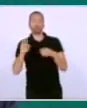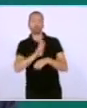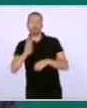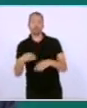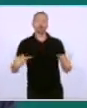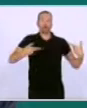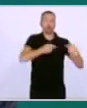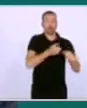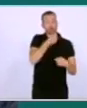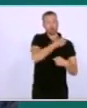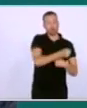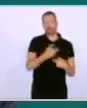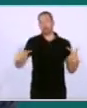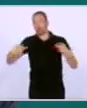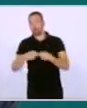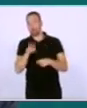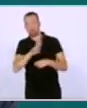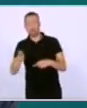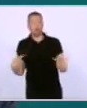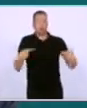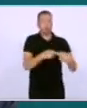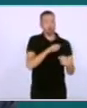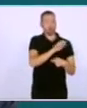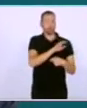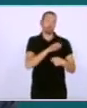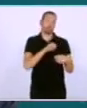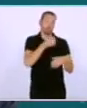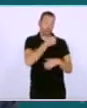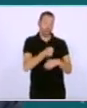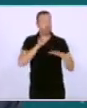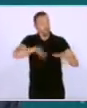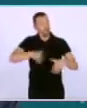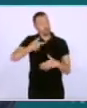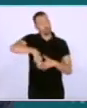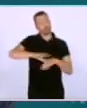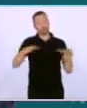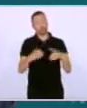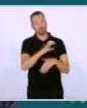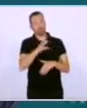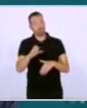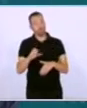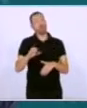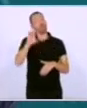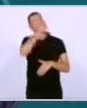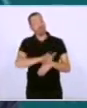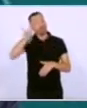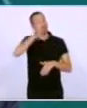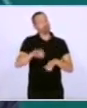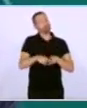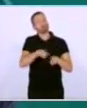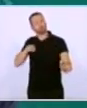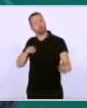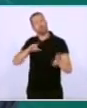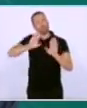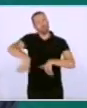ha sido el responsable de que Canarias estuviese a la cola de todos los indicadores económicos en tiempos de Bonanza